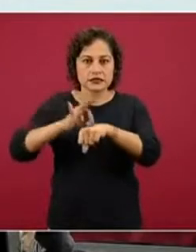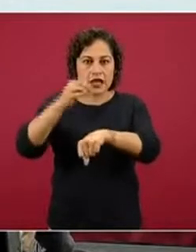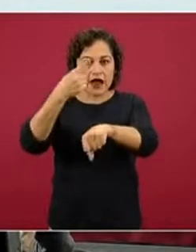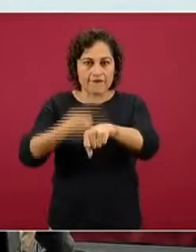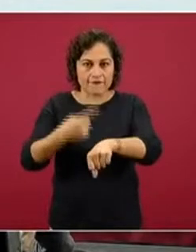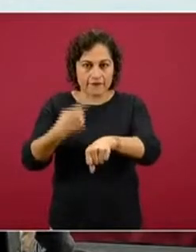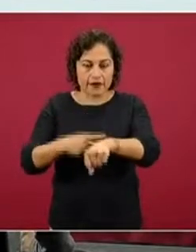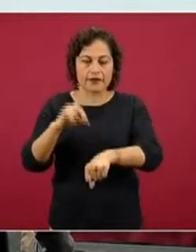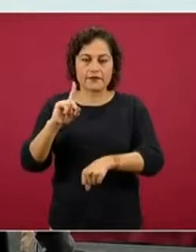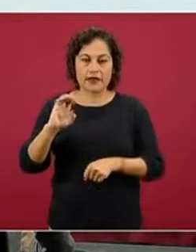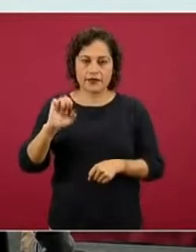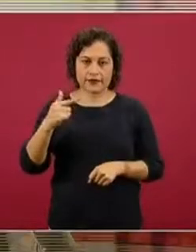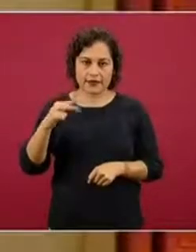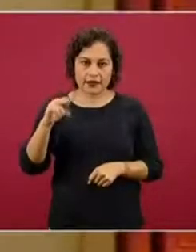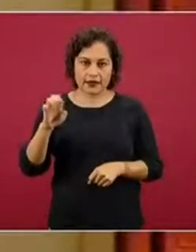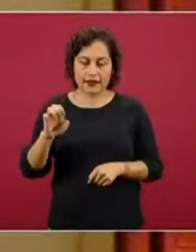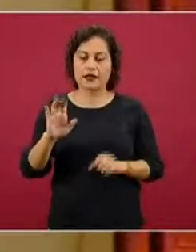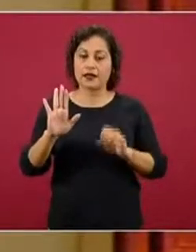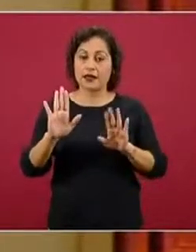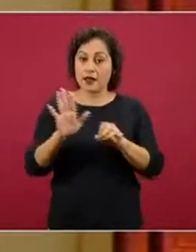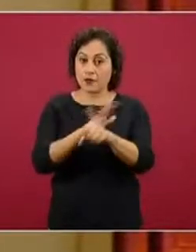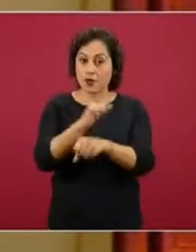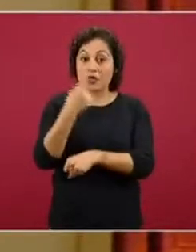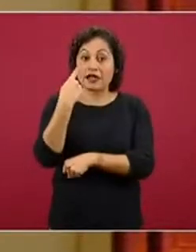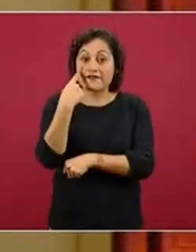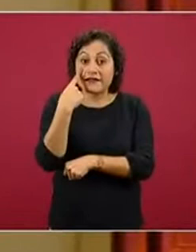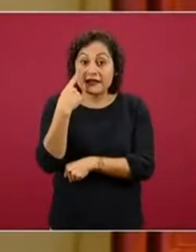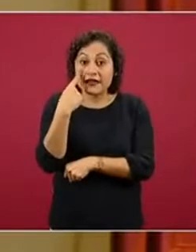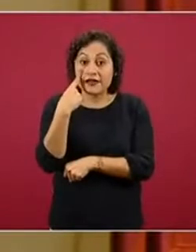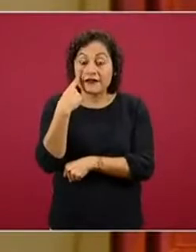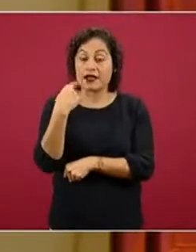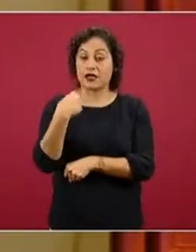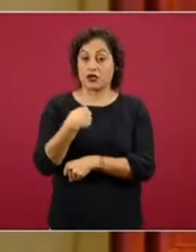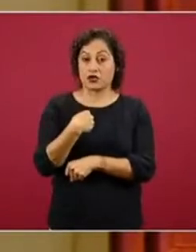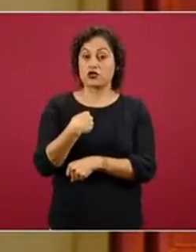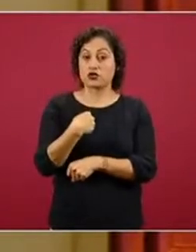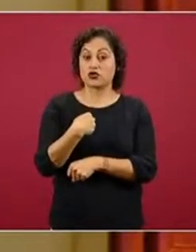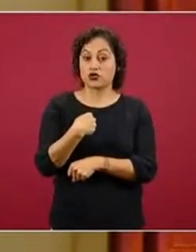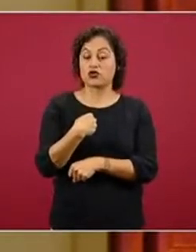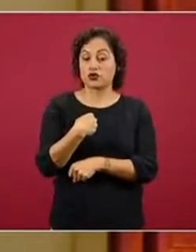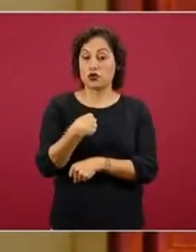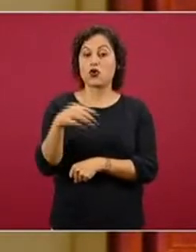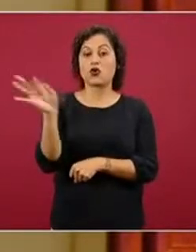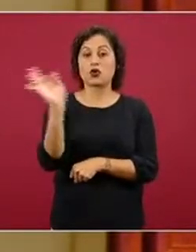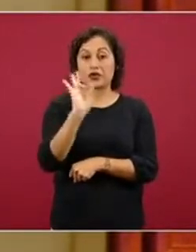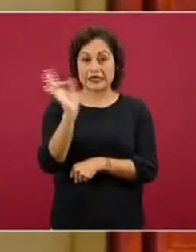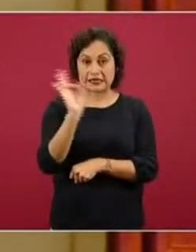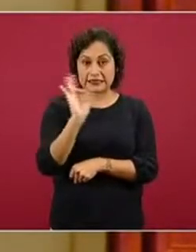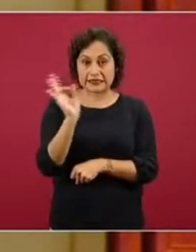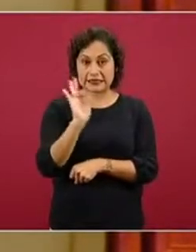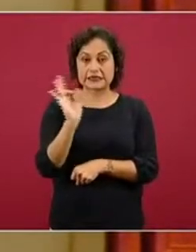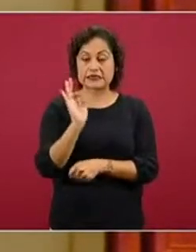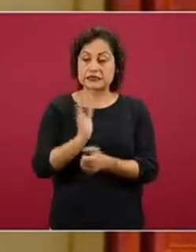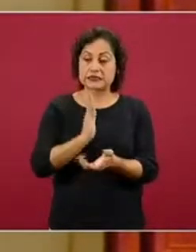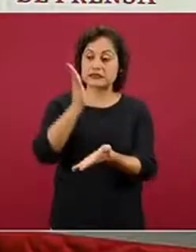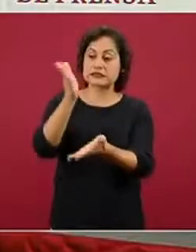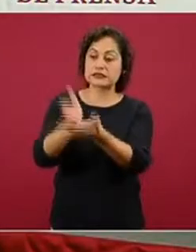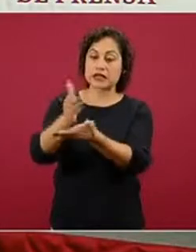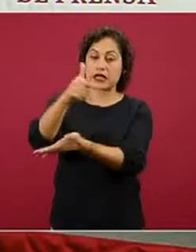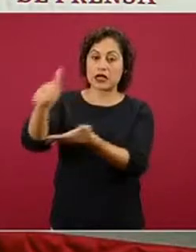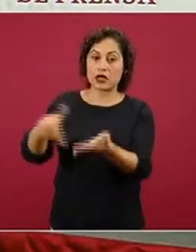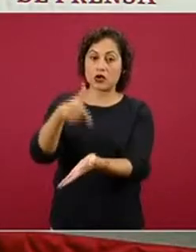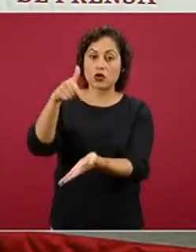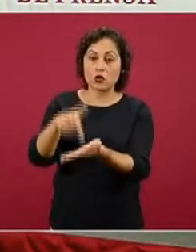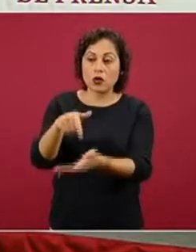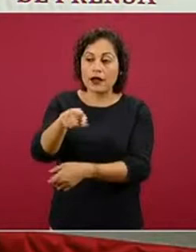para que yo pueda tener dengue, tengo que vivir o tengo que haber viajado o visitado un lugar donde hay